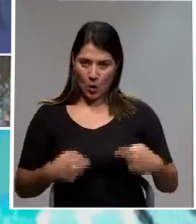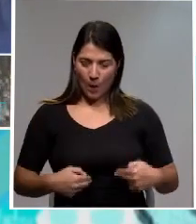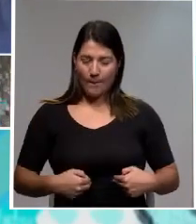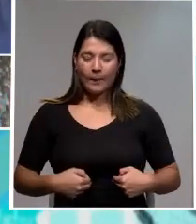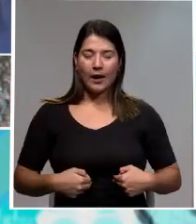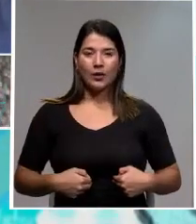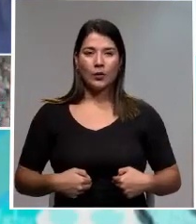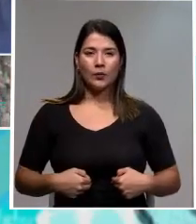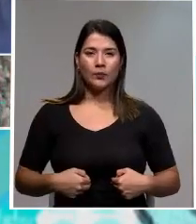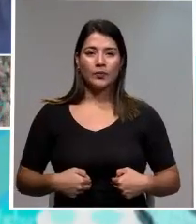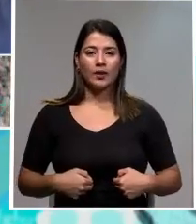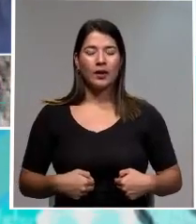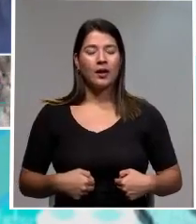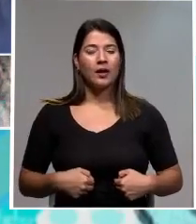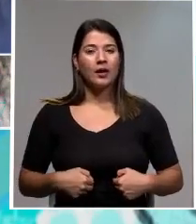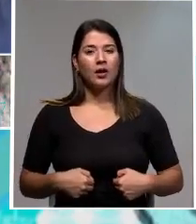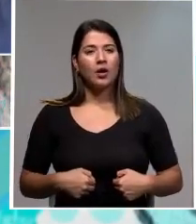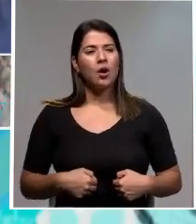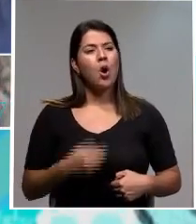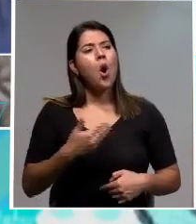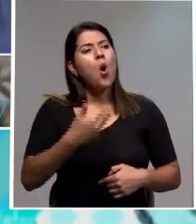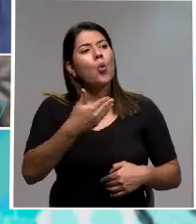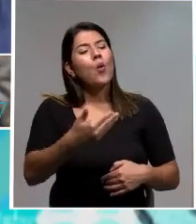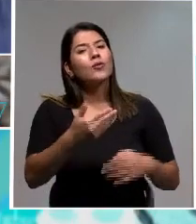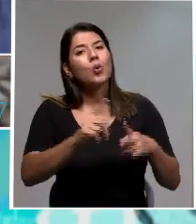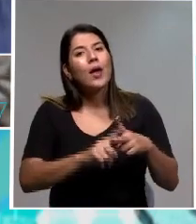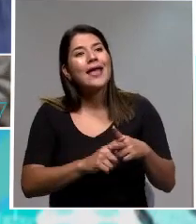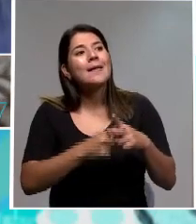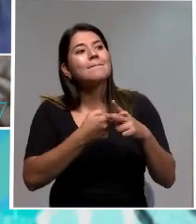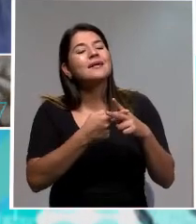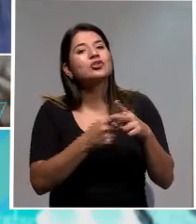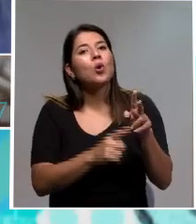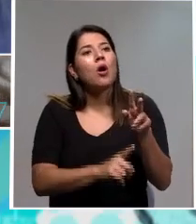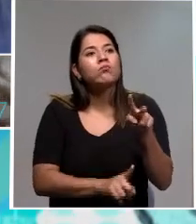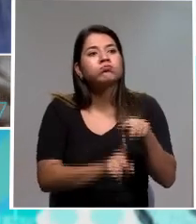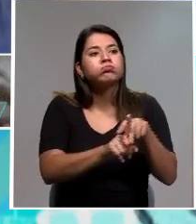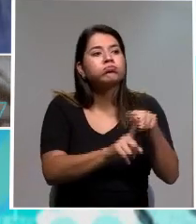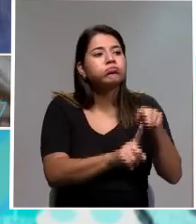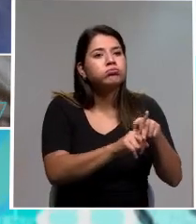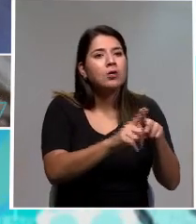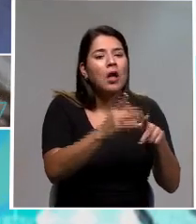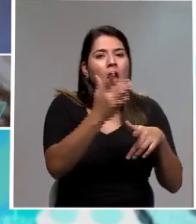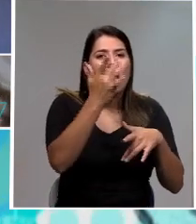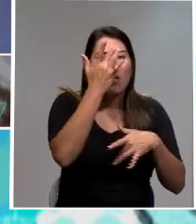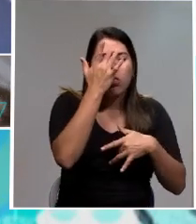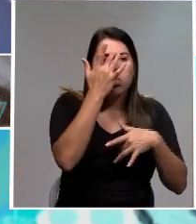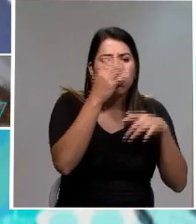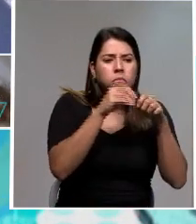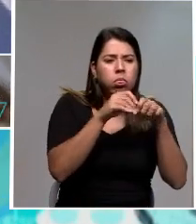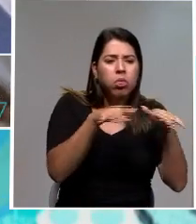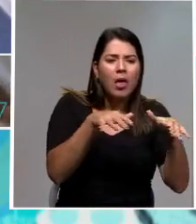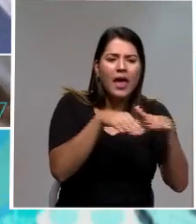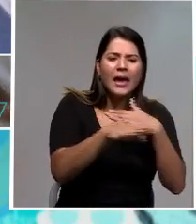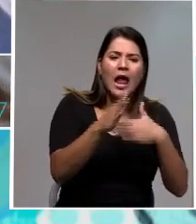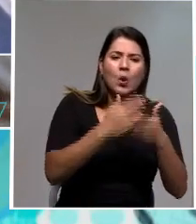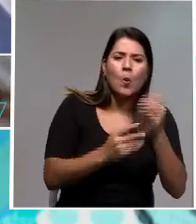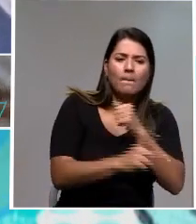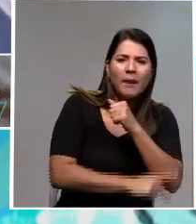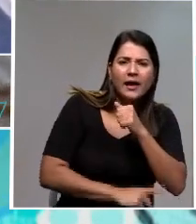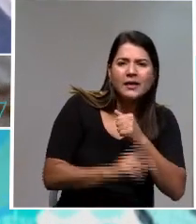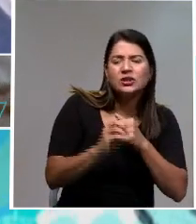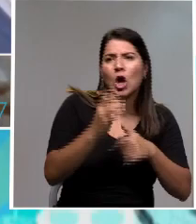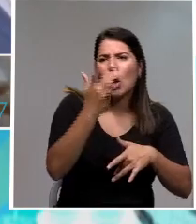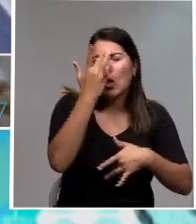haciendo este trazado que usted hizo, ¿cuándo comenzaron las epidemias y las pandemias? ¿Siempre existieron? ¿Es algo natural?